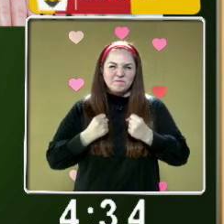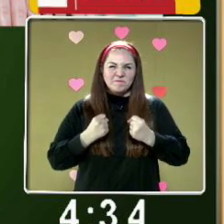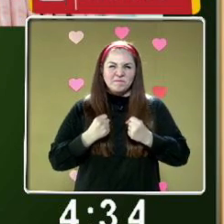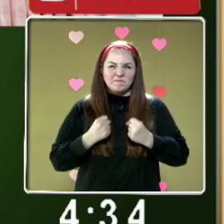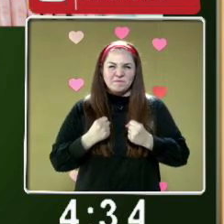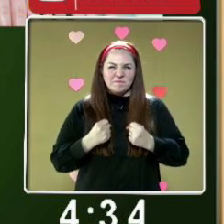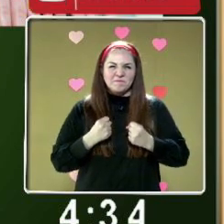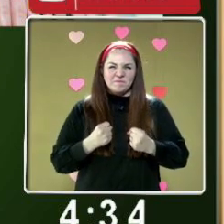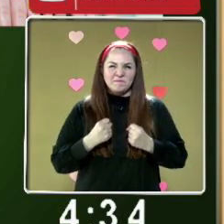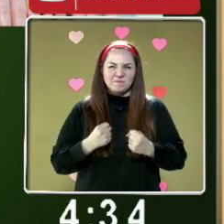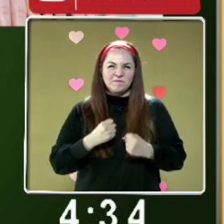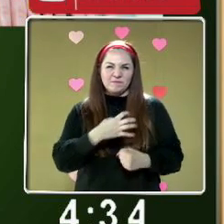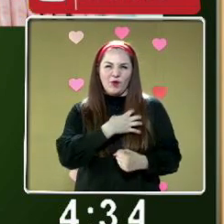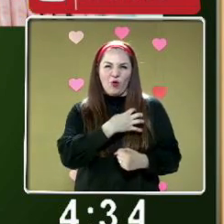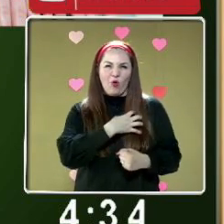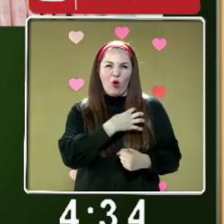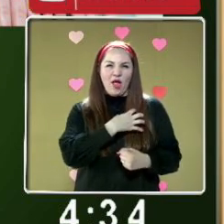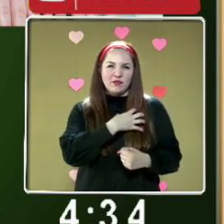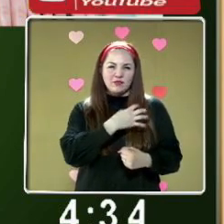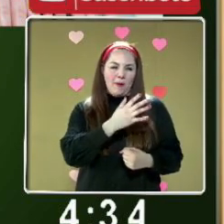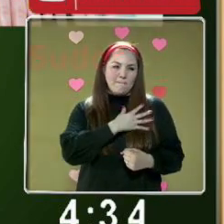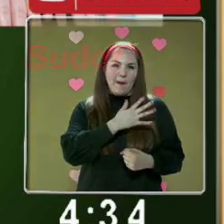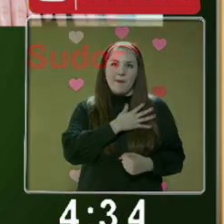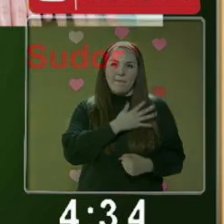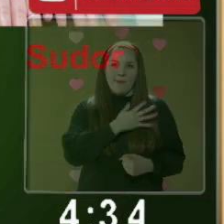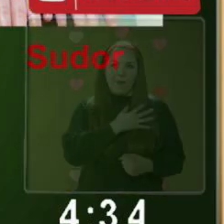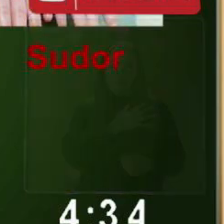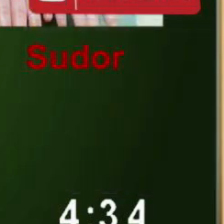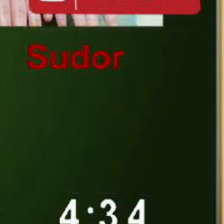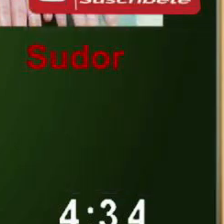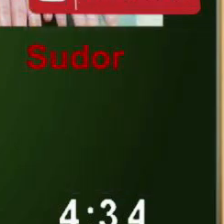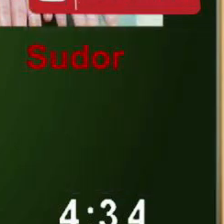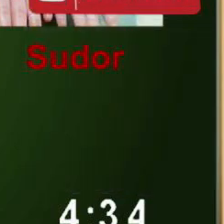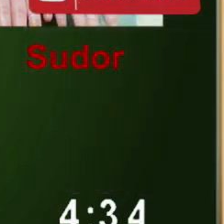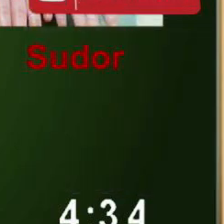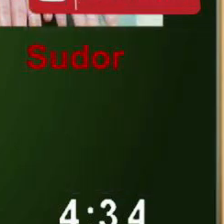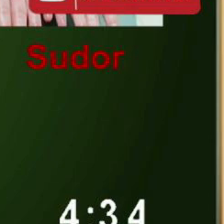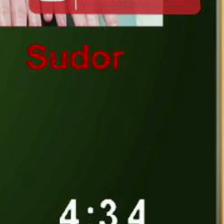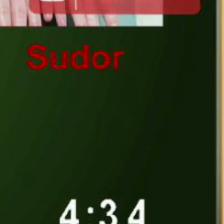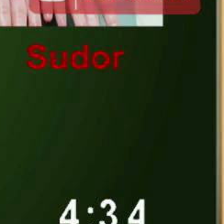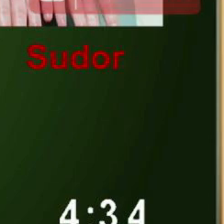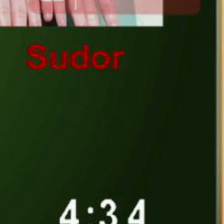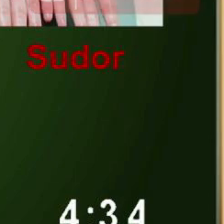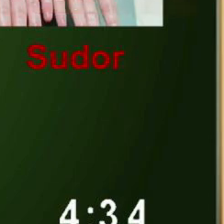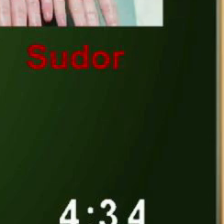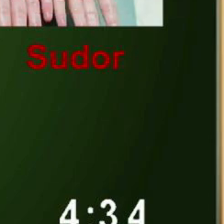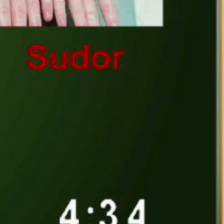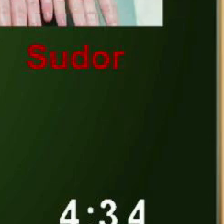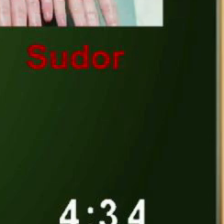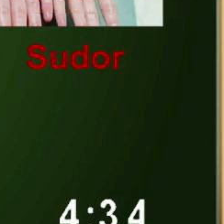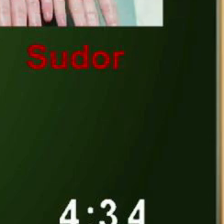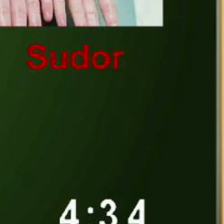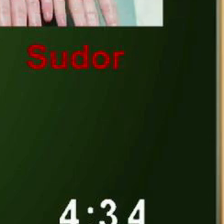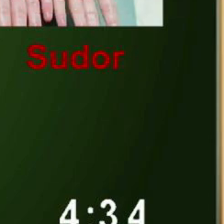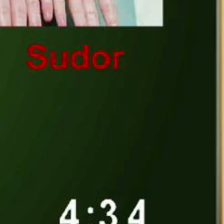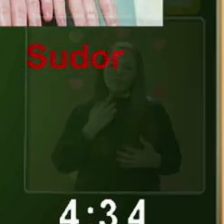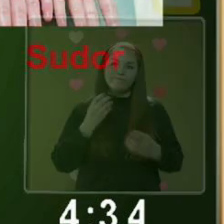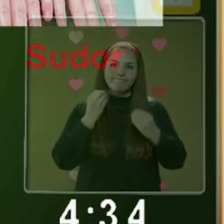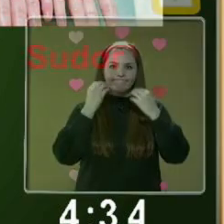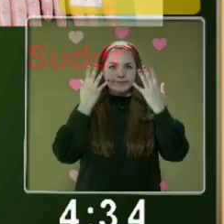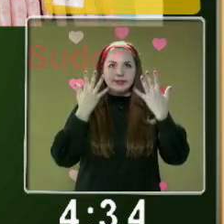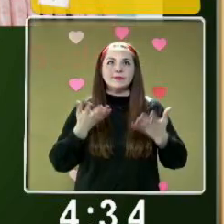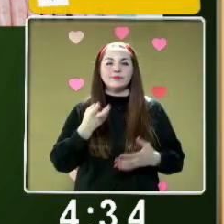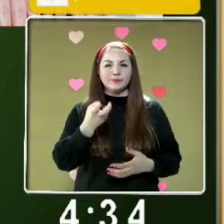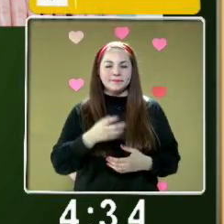como que el corazón. El corazón empieza a latir más rápido y pues eso hace que, como dicen, se nos suben los colores al rostro.